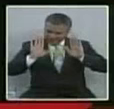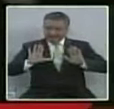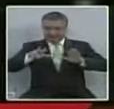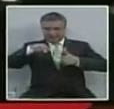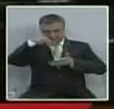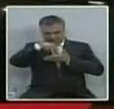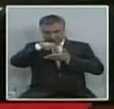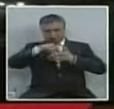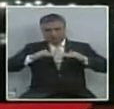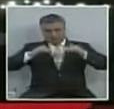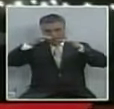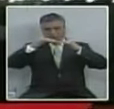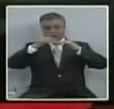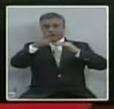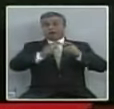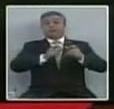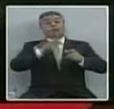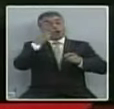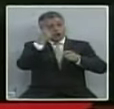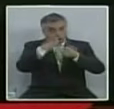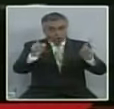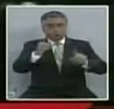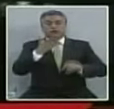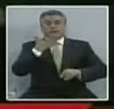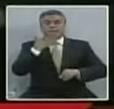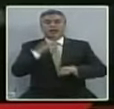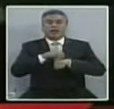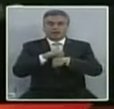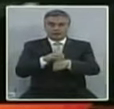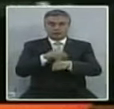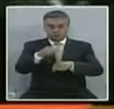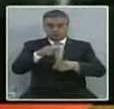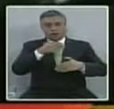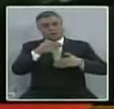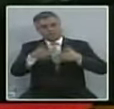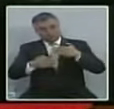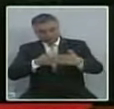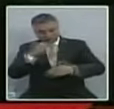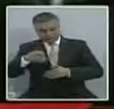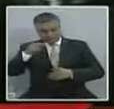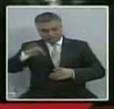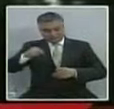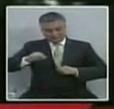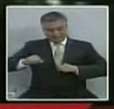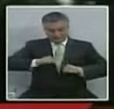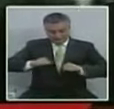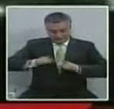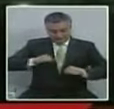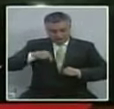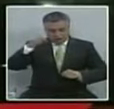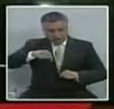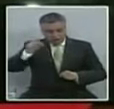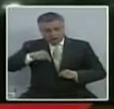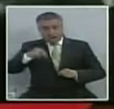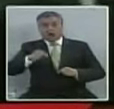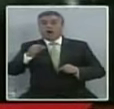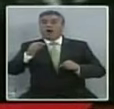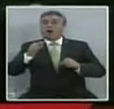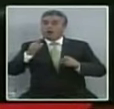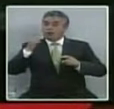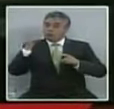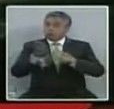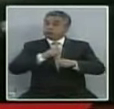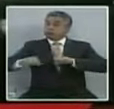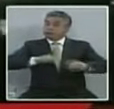que tampoco nadie puede descartar que este proceso que estamos viviendo, este proceso sísmico, desencadene otro evento.